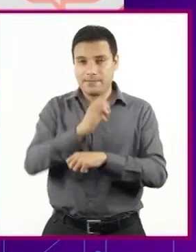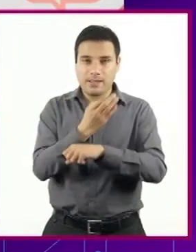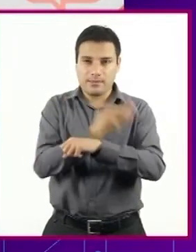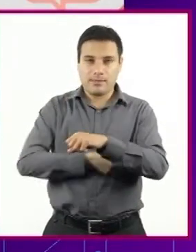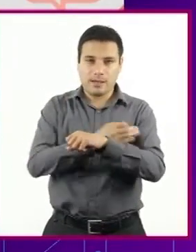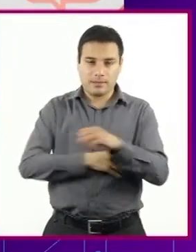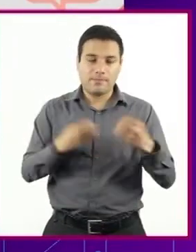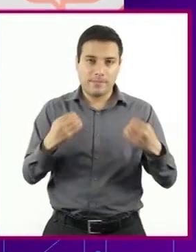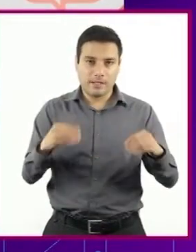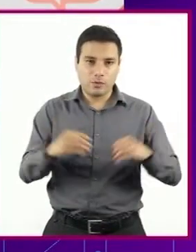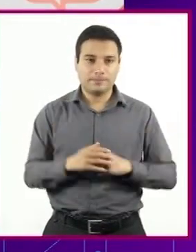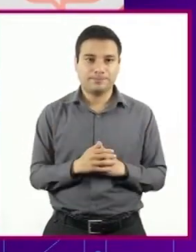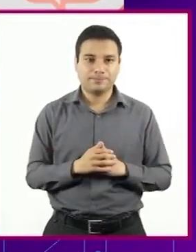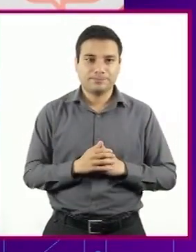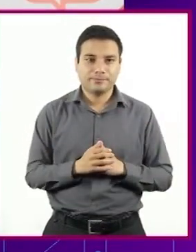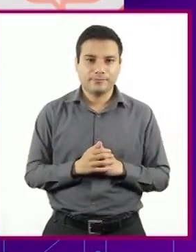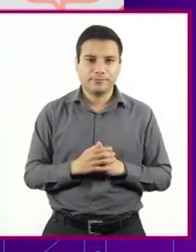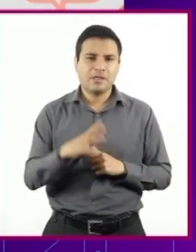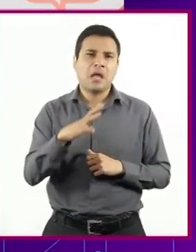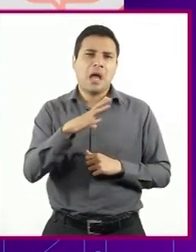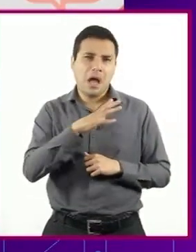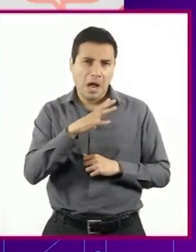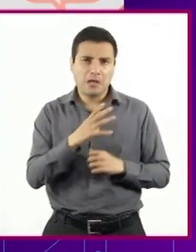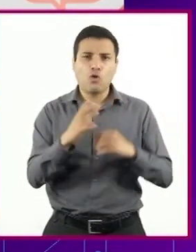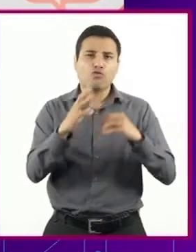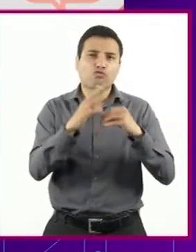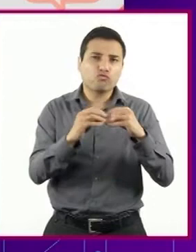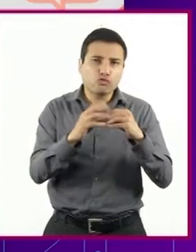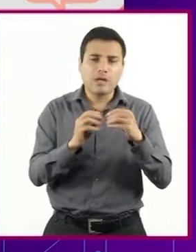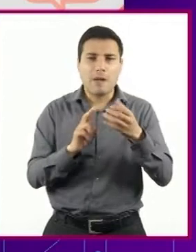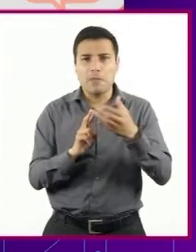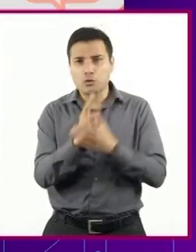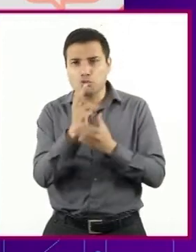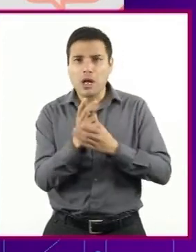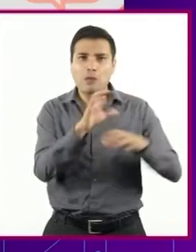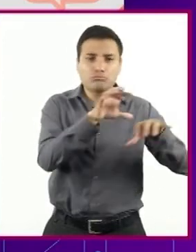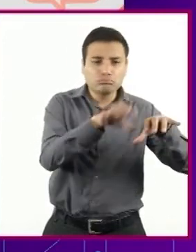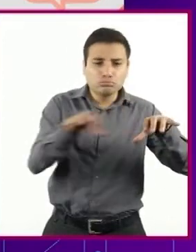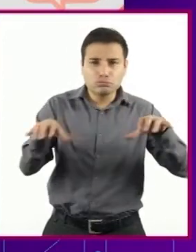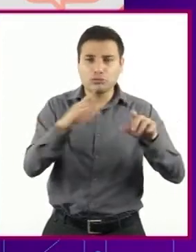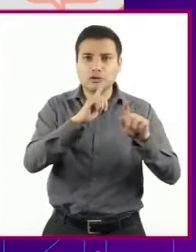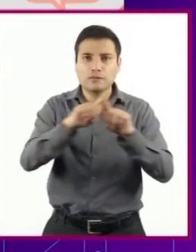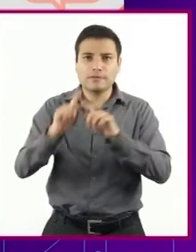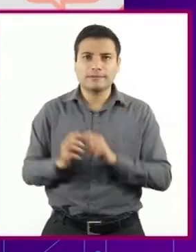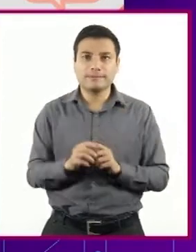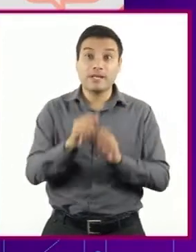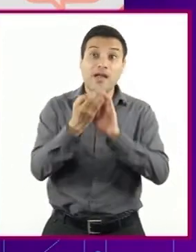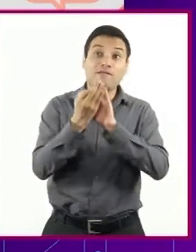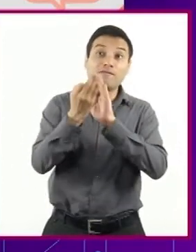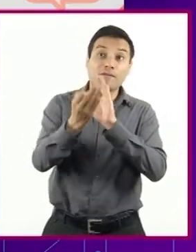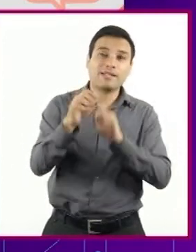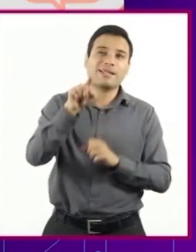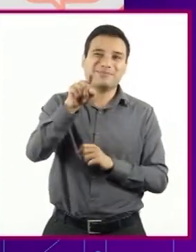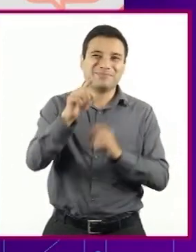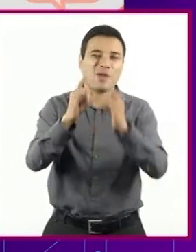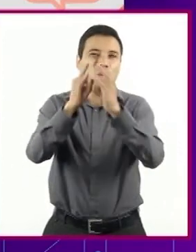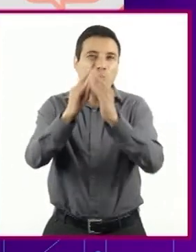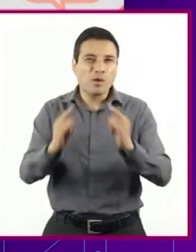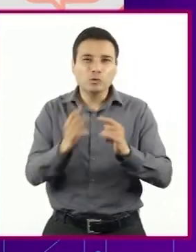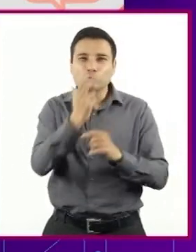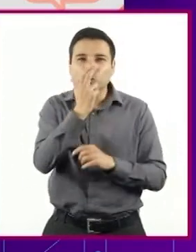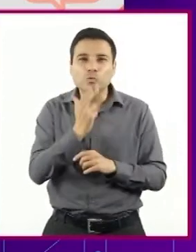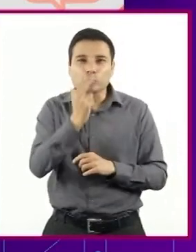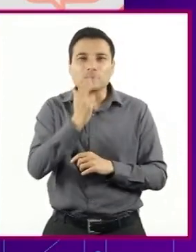mercado. Hay algunos puestos de frutas, verduras y otros productos. Al frente, un puesto de dulces en el que trabajan